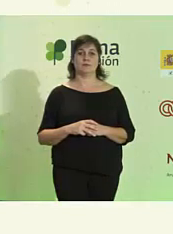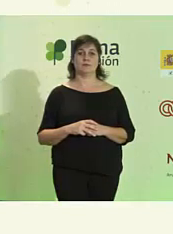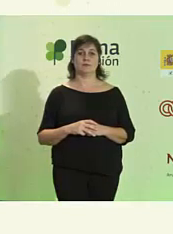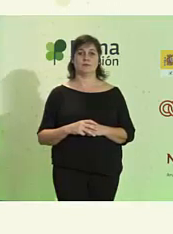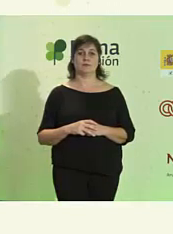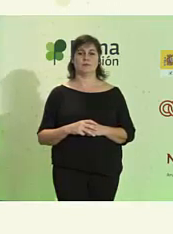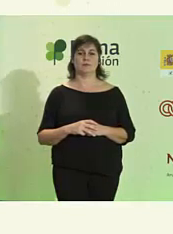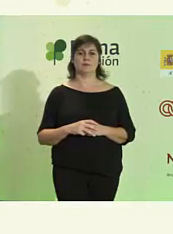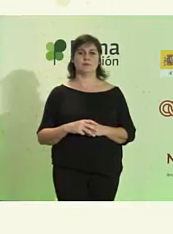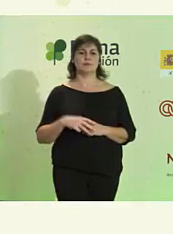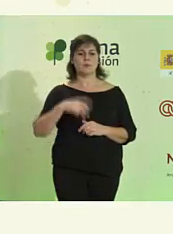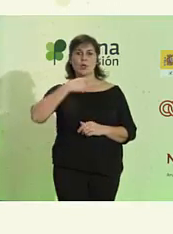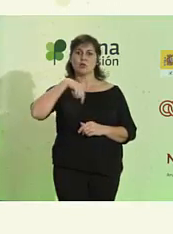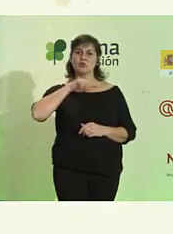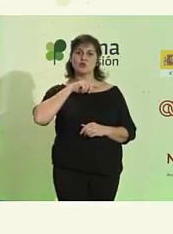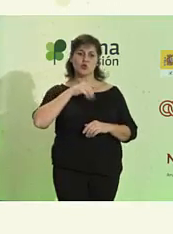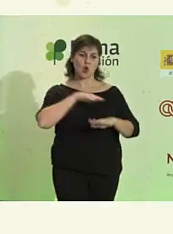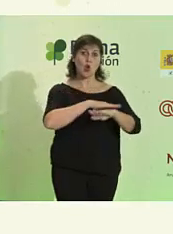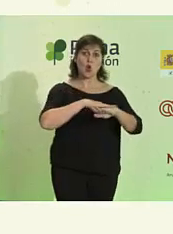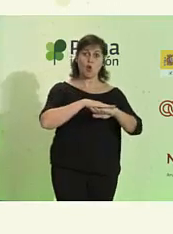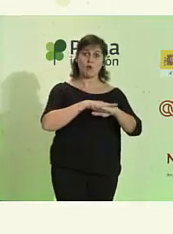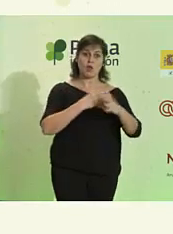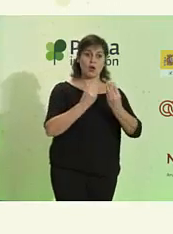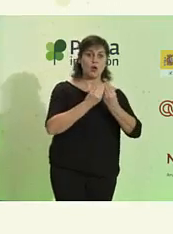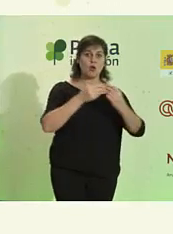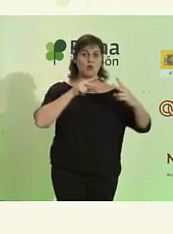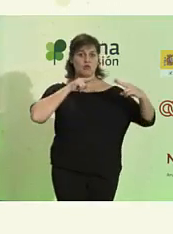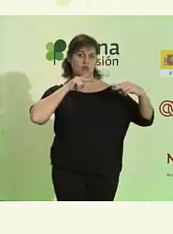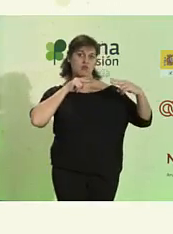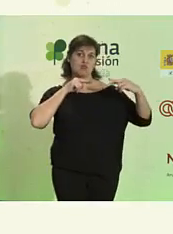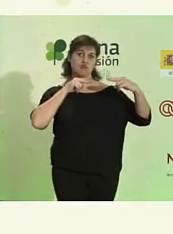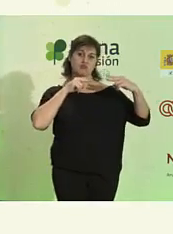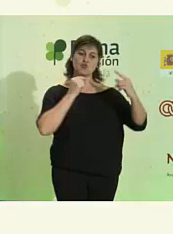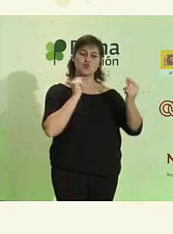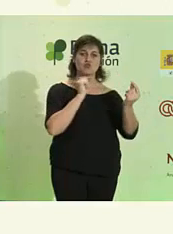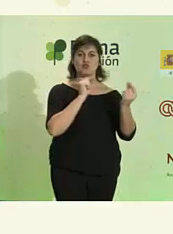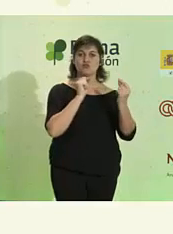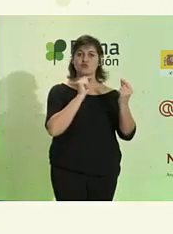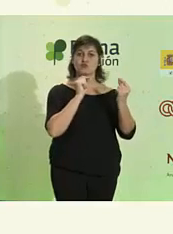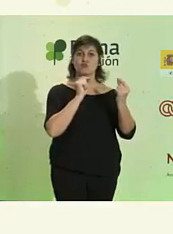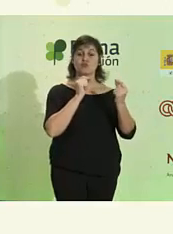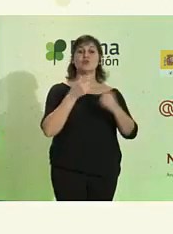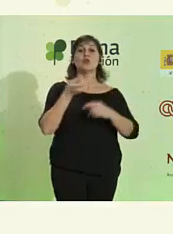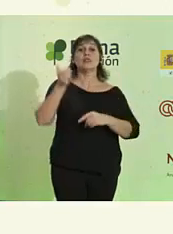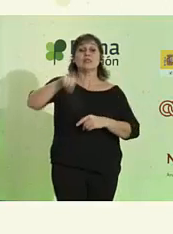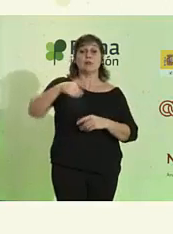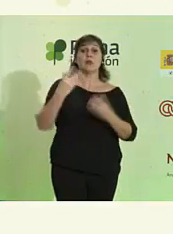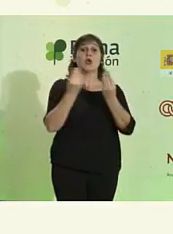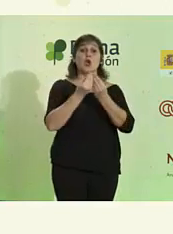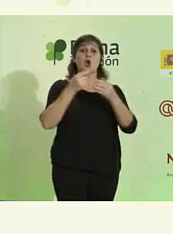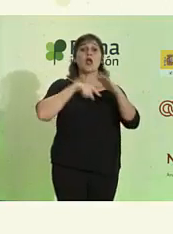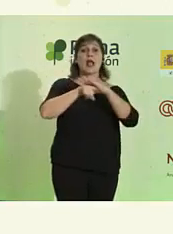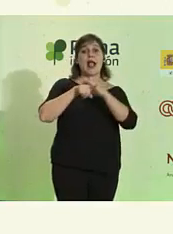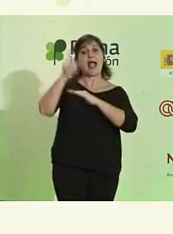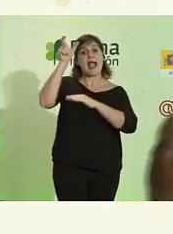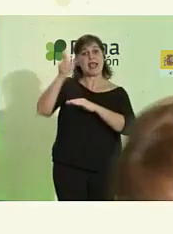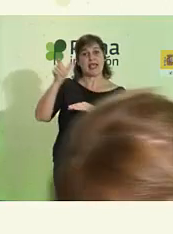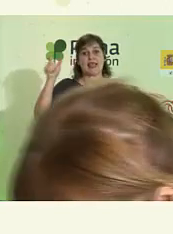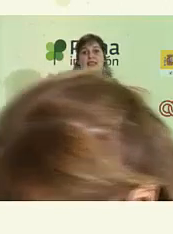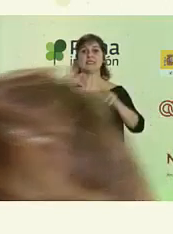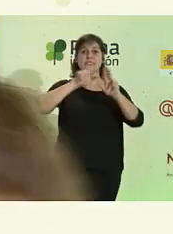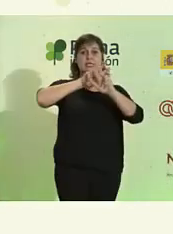33. Hemos hablado con el gobierno y los agentes internacionales para solicitar, por